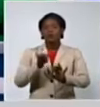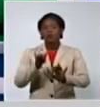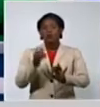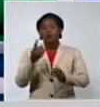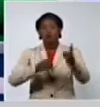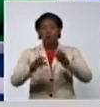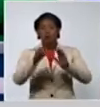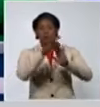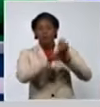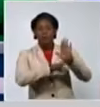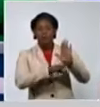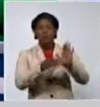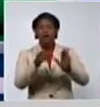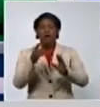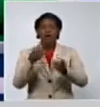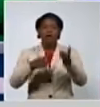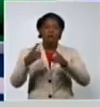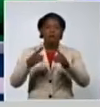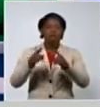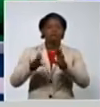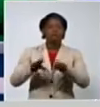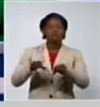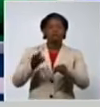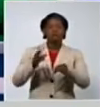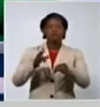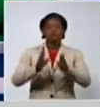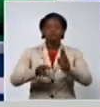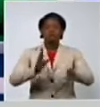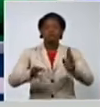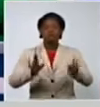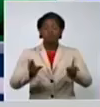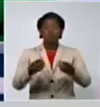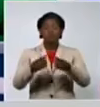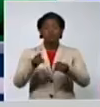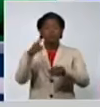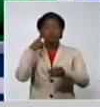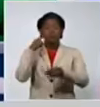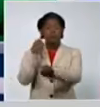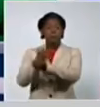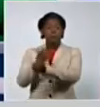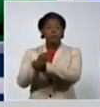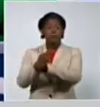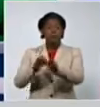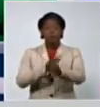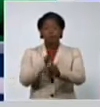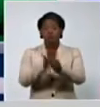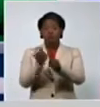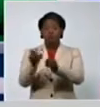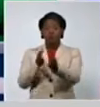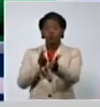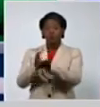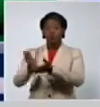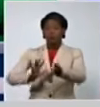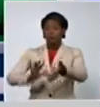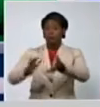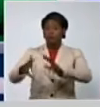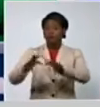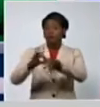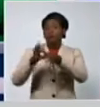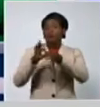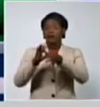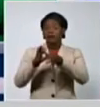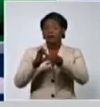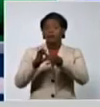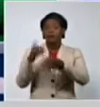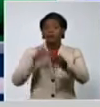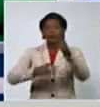se incrementa, lo cual dice el alto riesgo que tiene esta enfermedad todavía para nuestro país.